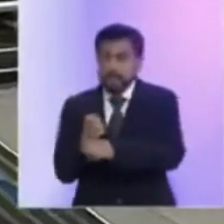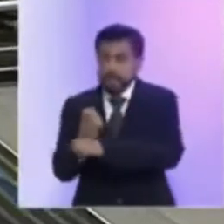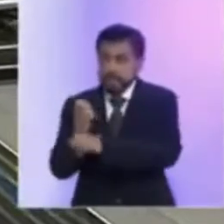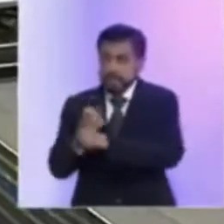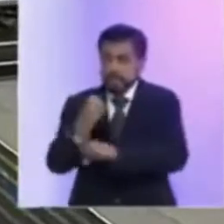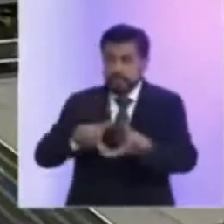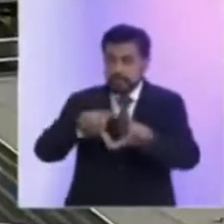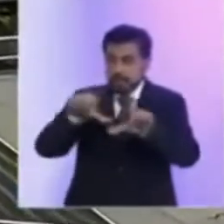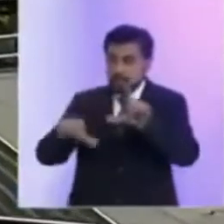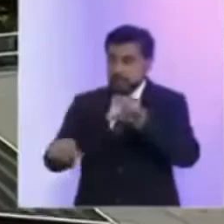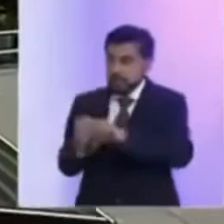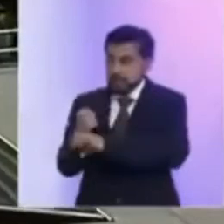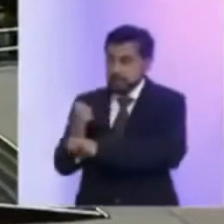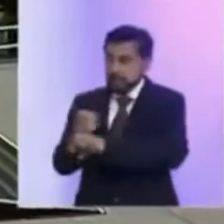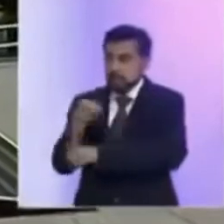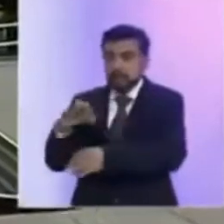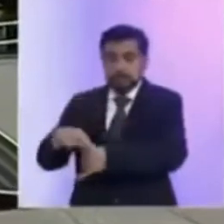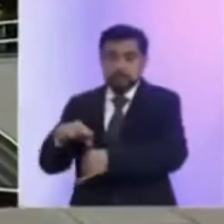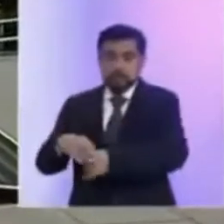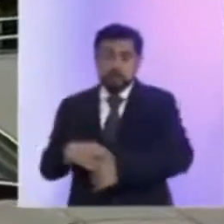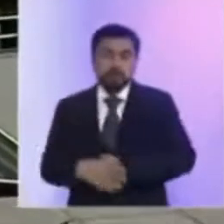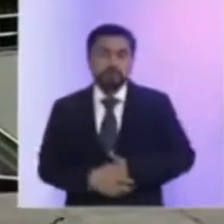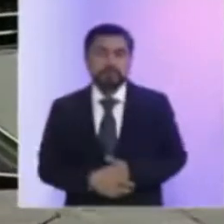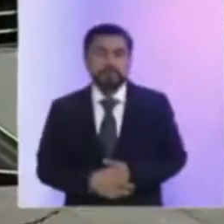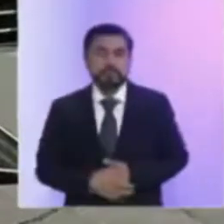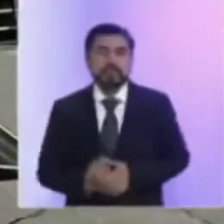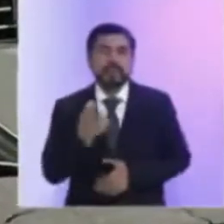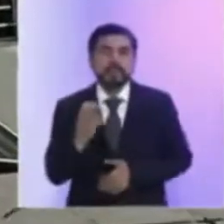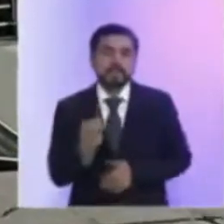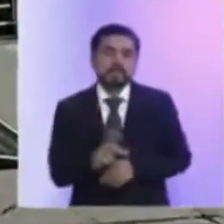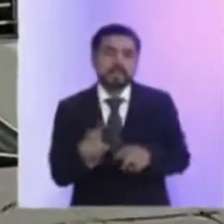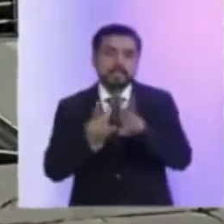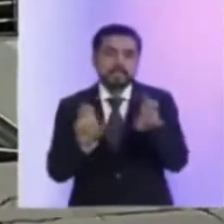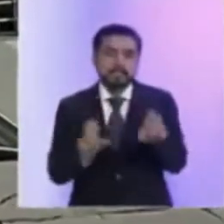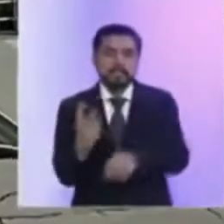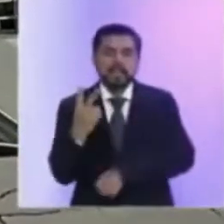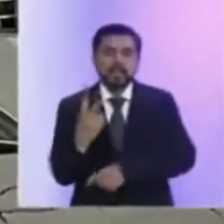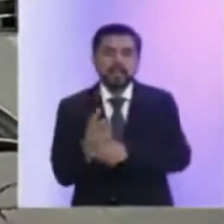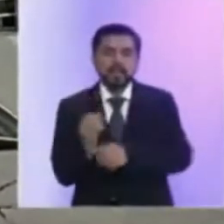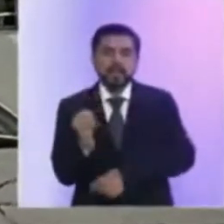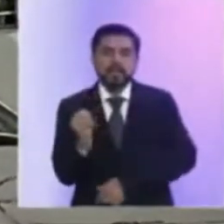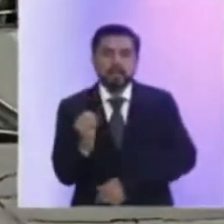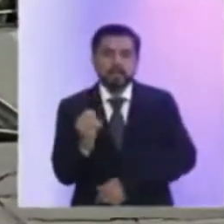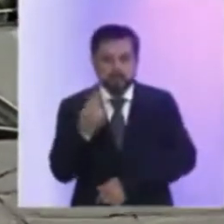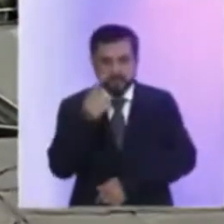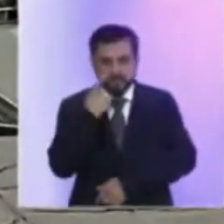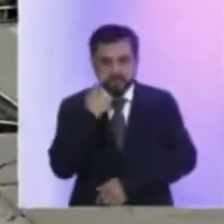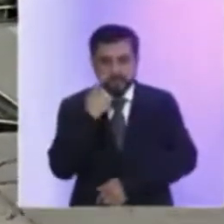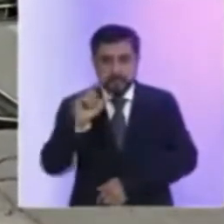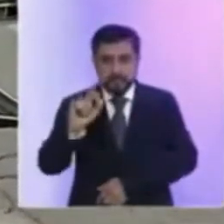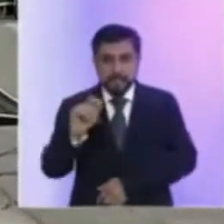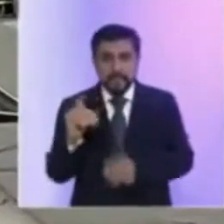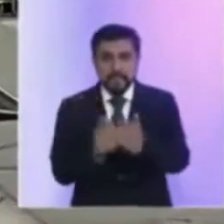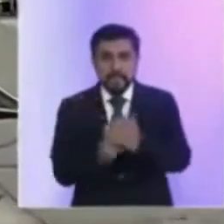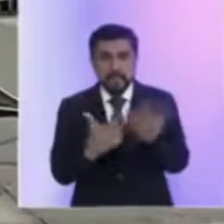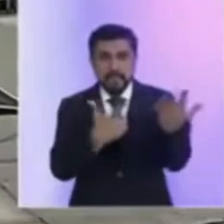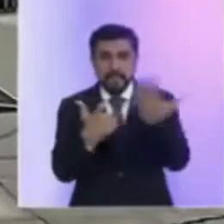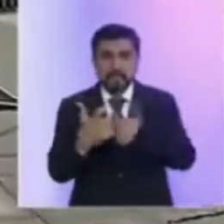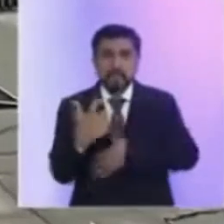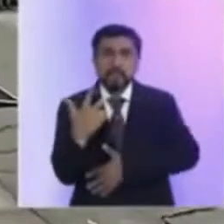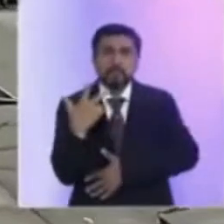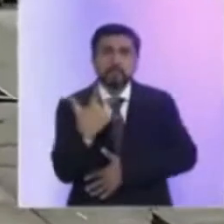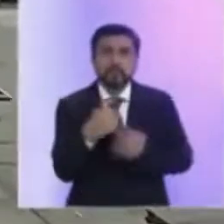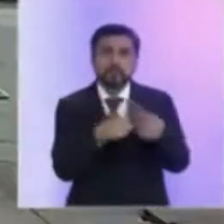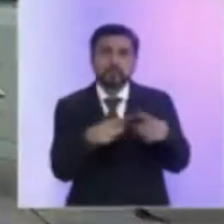tuvieron elecciones locales, Mónica. Sí, este tema, les cuento que el 2 de junio se eligieron un total de 20,708